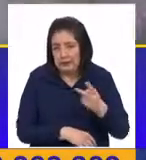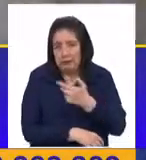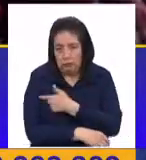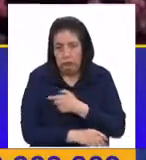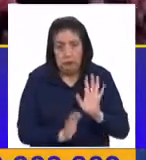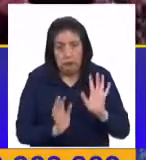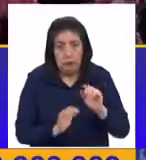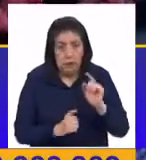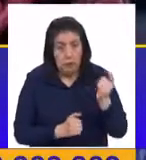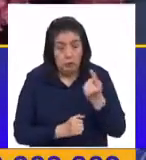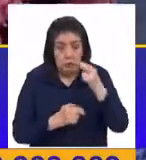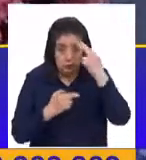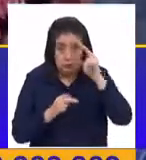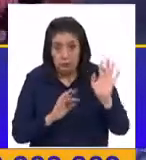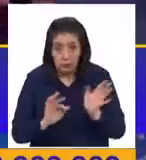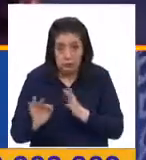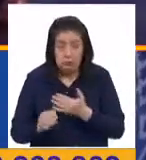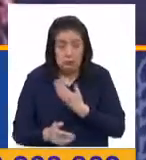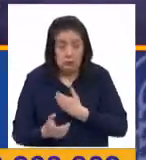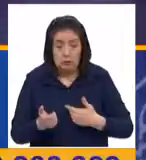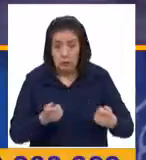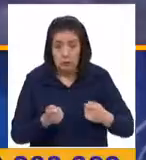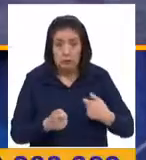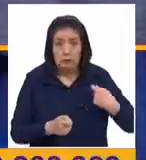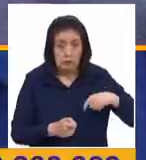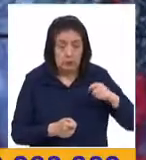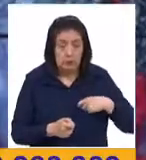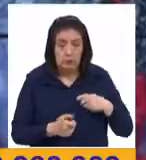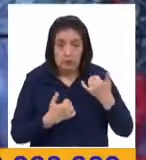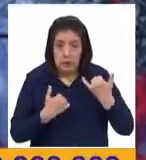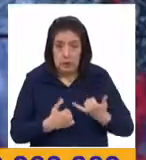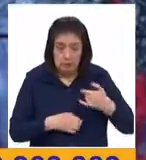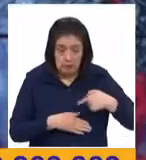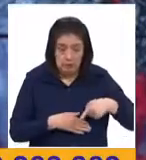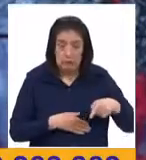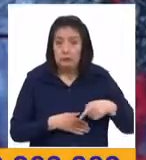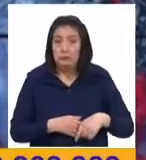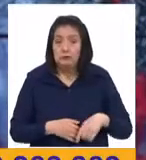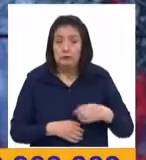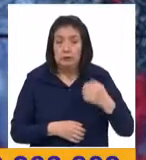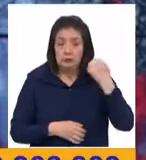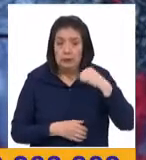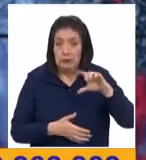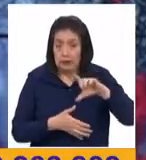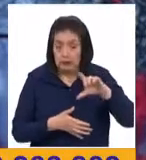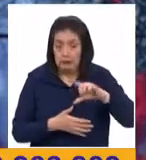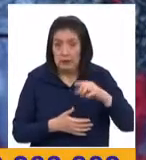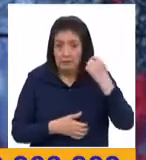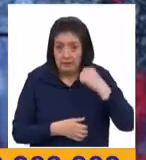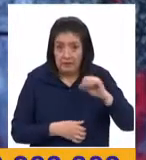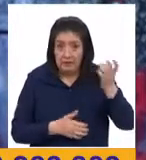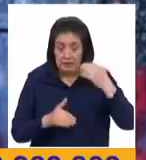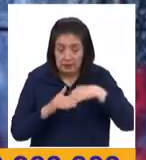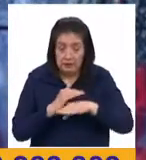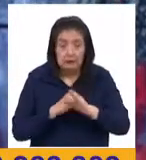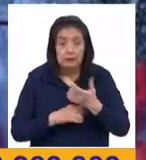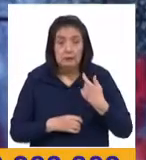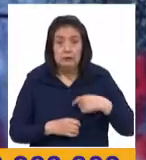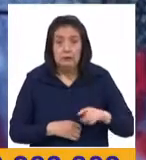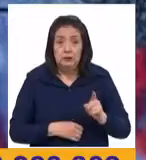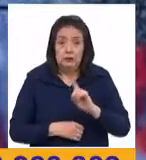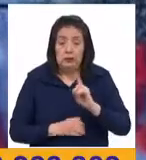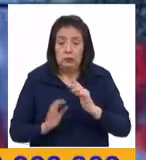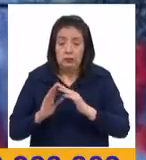noticia. Por disposición del gobierno español, a partir de ahora, los viajeros de Latinoamérica entrarán a ese país sin cumplir